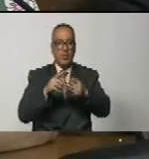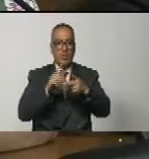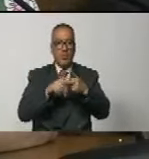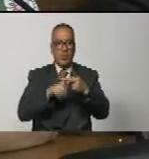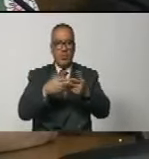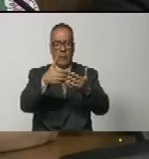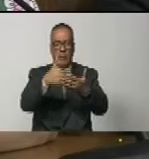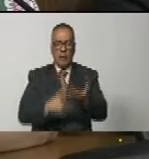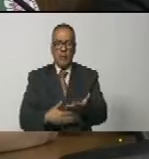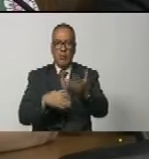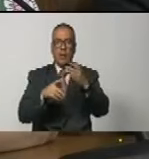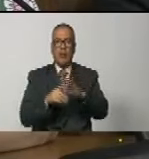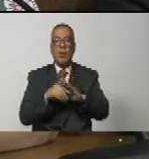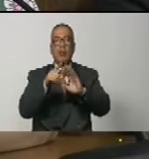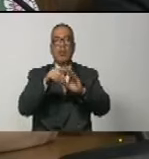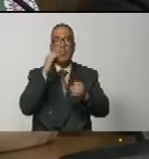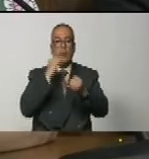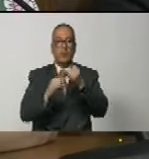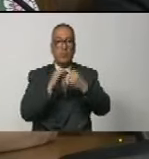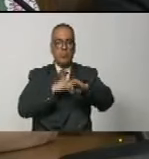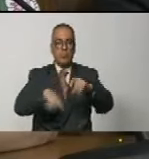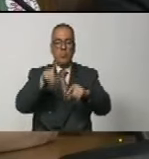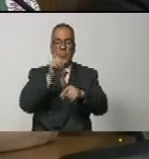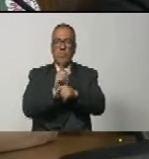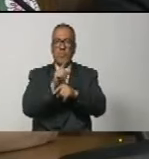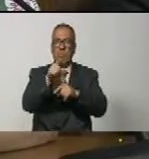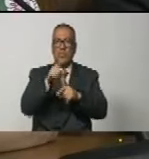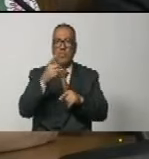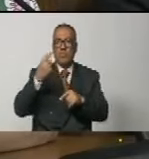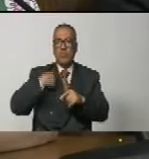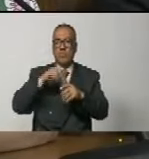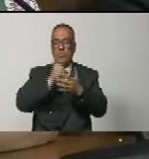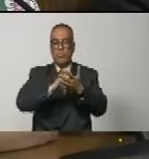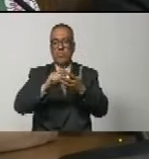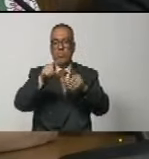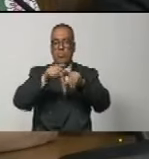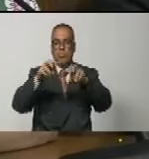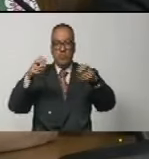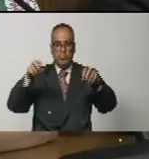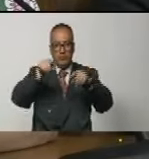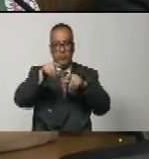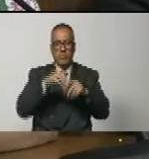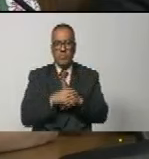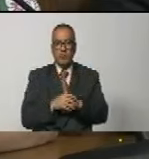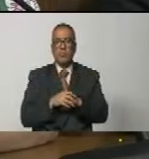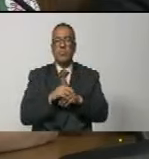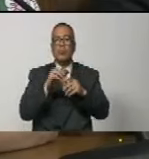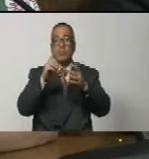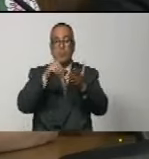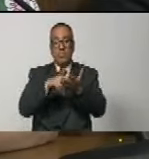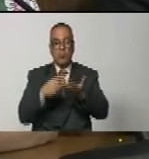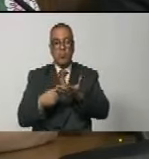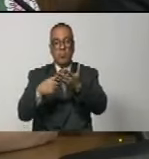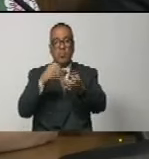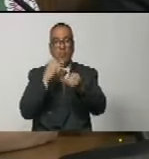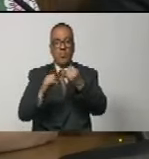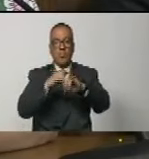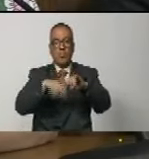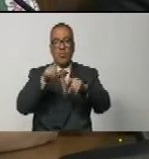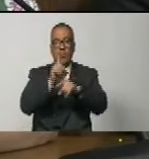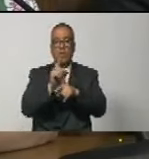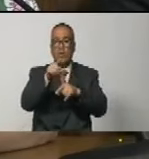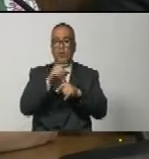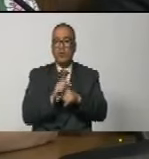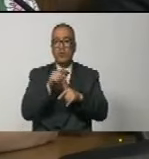el contenido de la disposición final única, la cual queda redactada en los siguientes términos. Disposición final